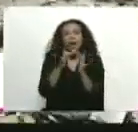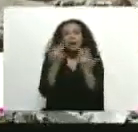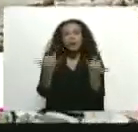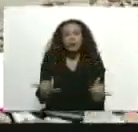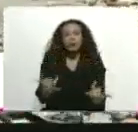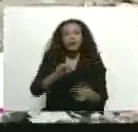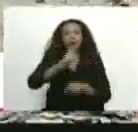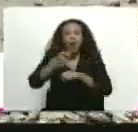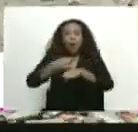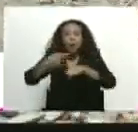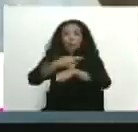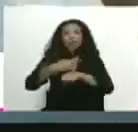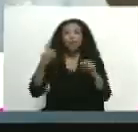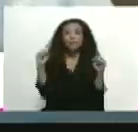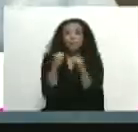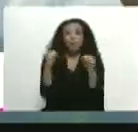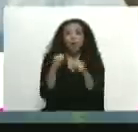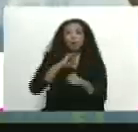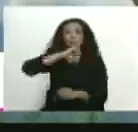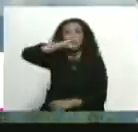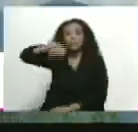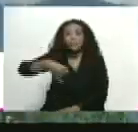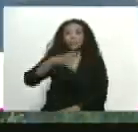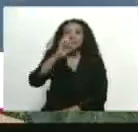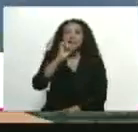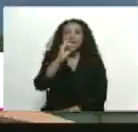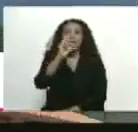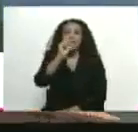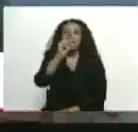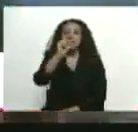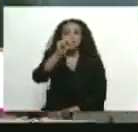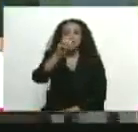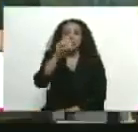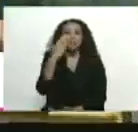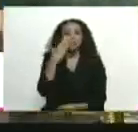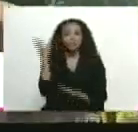señor gobernador del estado, Jason Guzmán. Bendiciones.